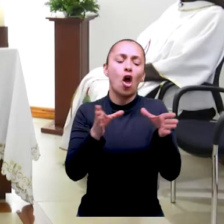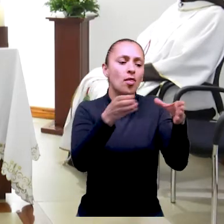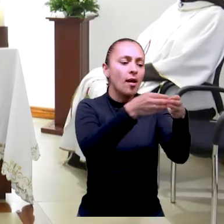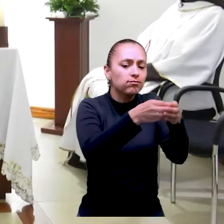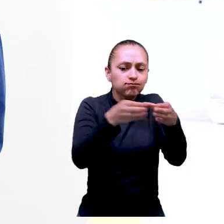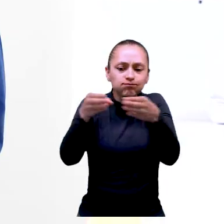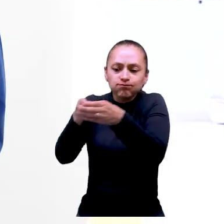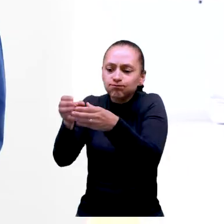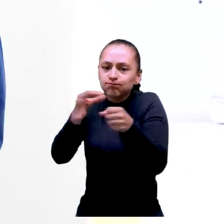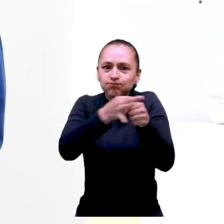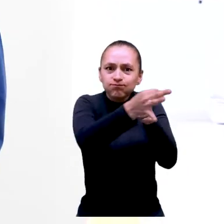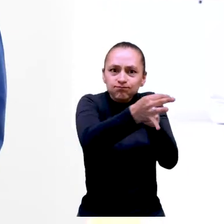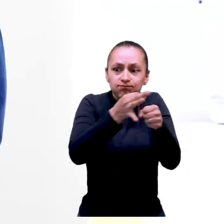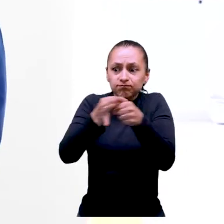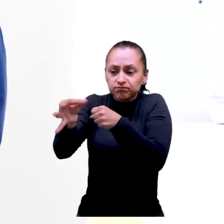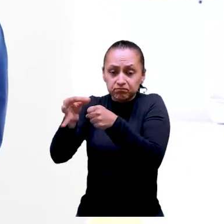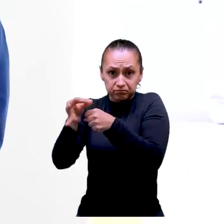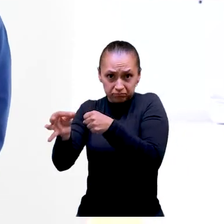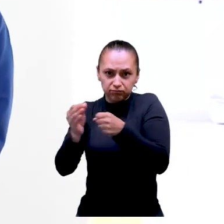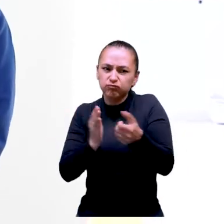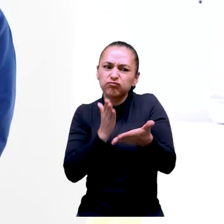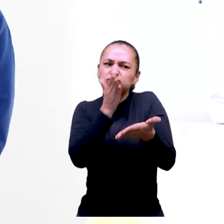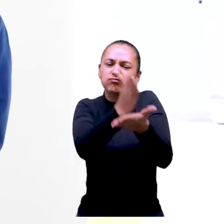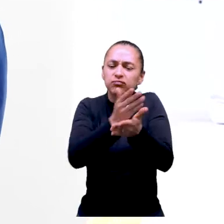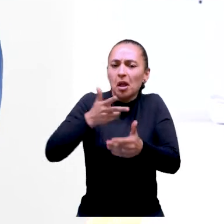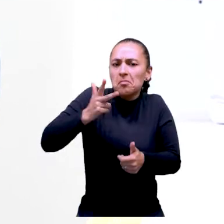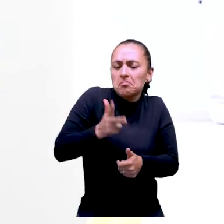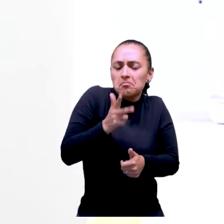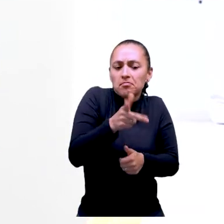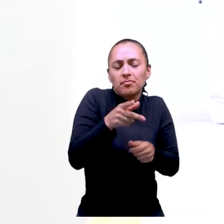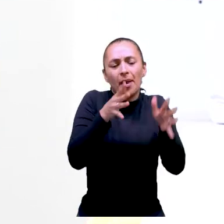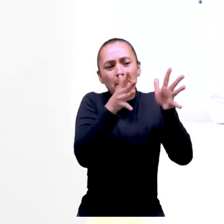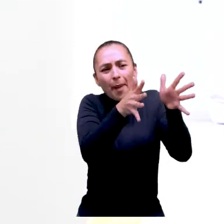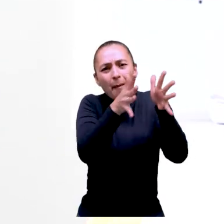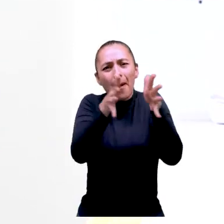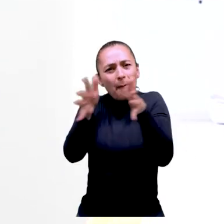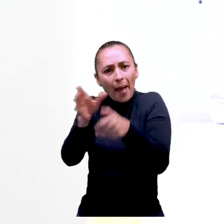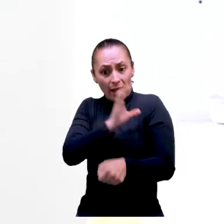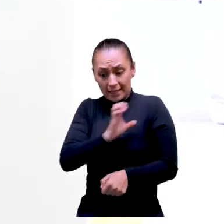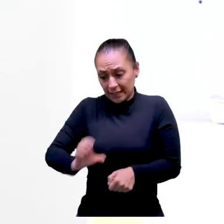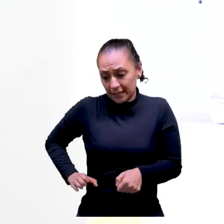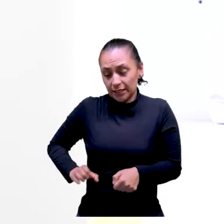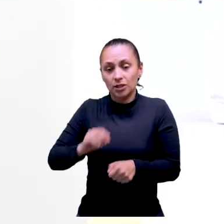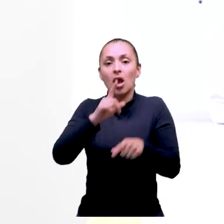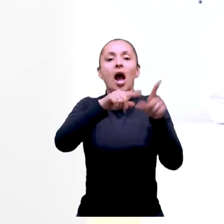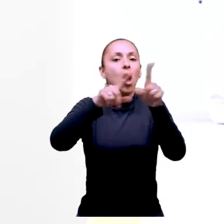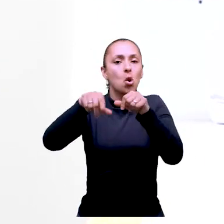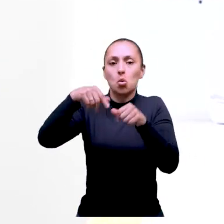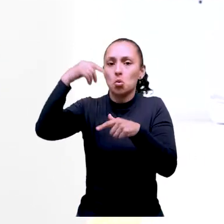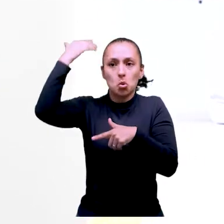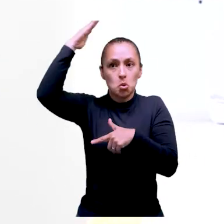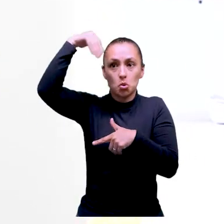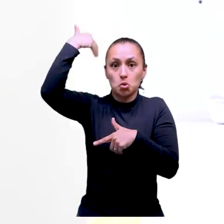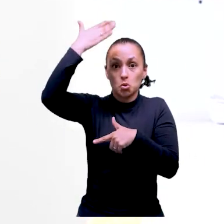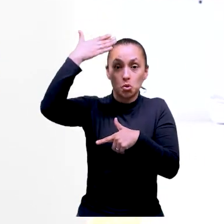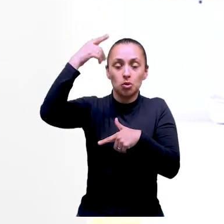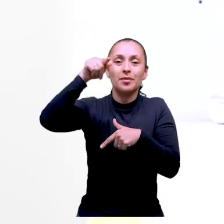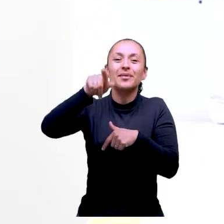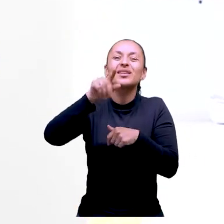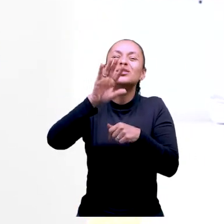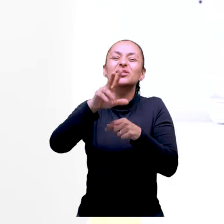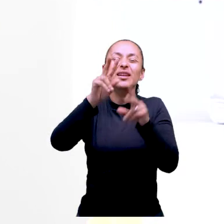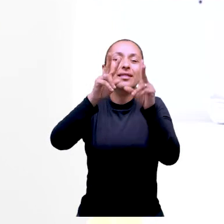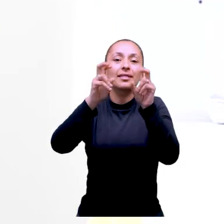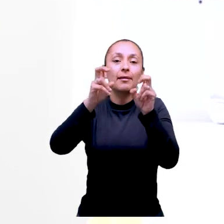antioquia les empezaron a enseñar a los cristianos de aquella ciudad que si no sabían si existe esa